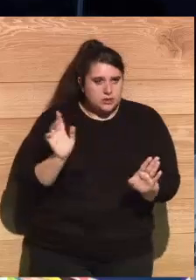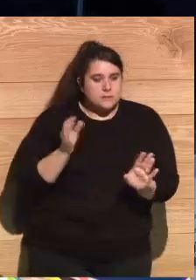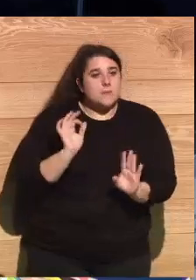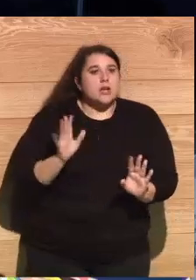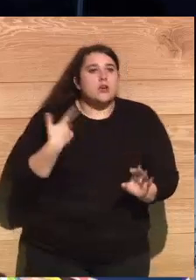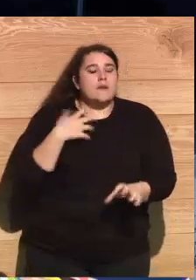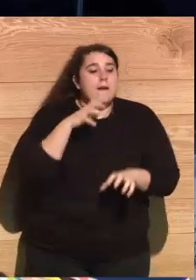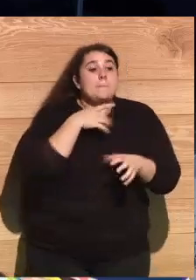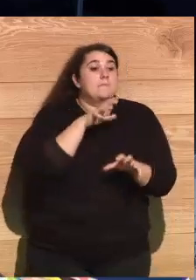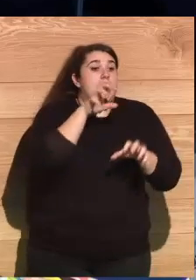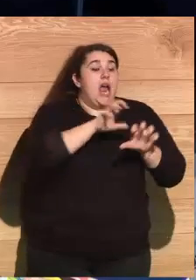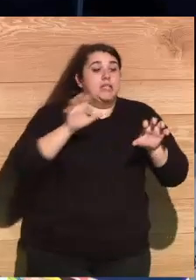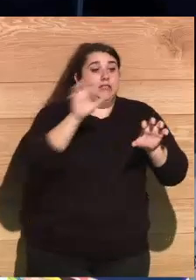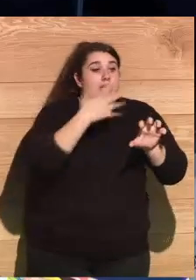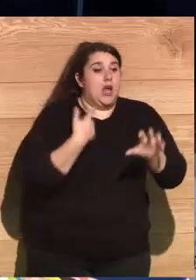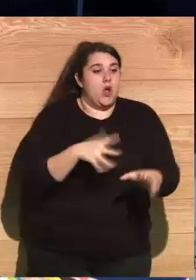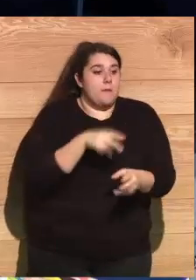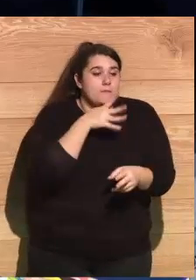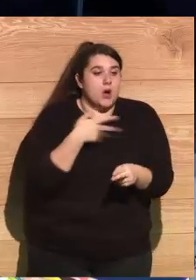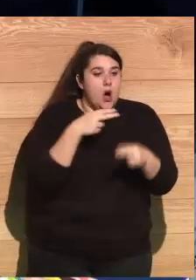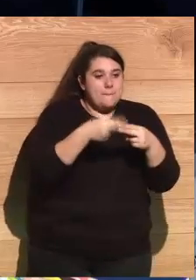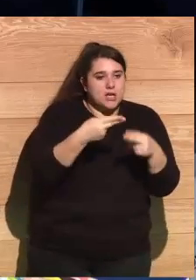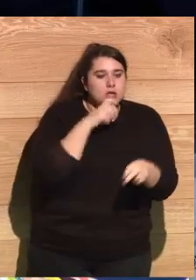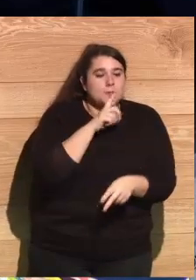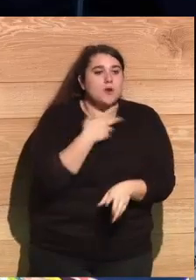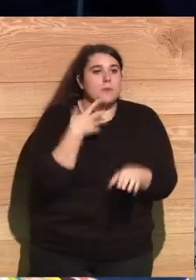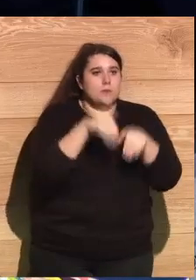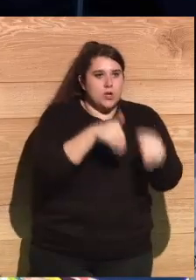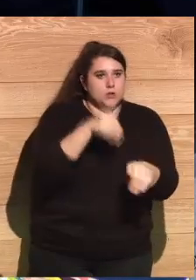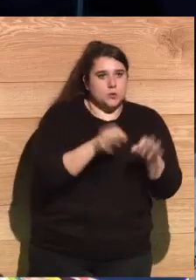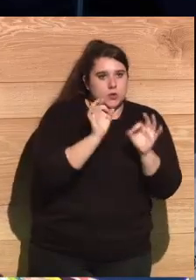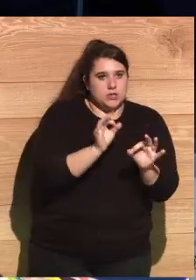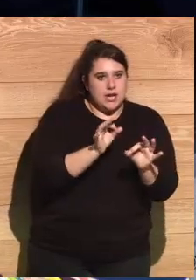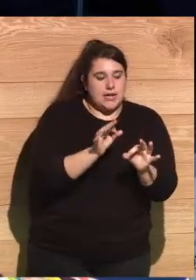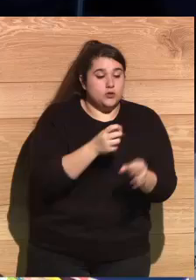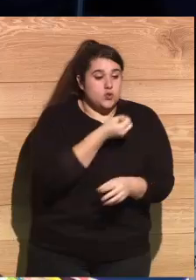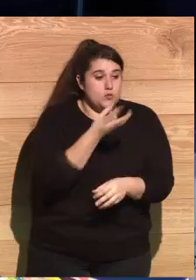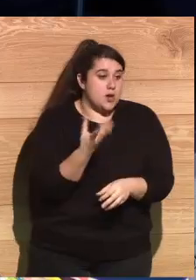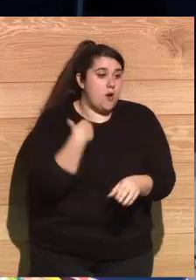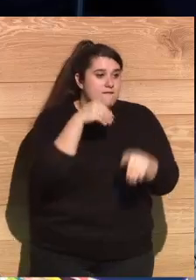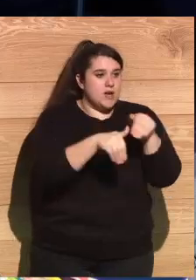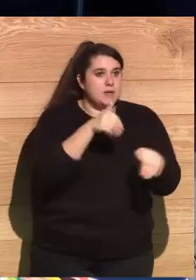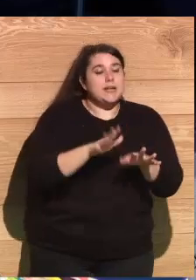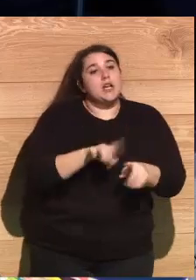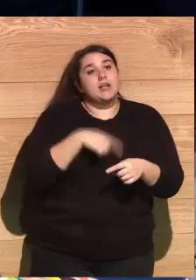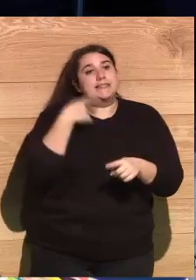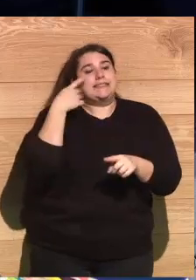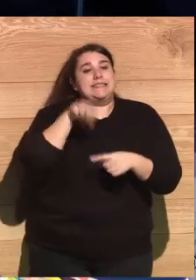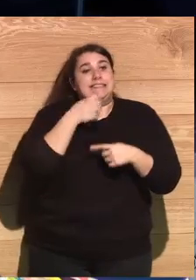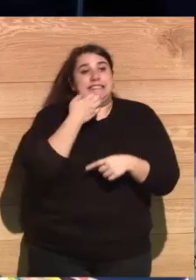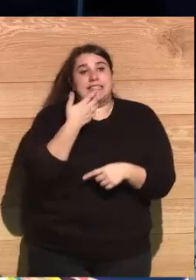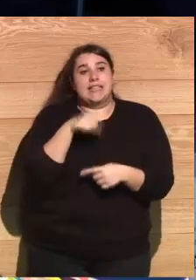por estados, no necesitan darse abrazos, luego sí va a tener el número de votantes, pero si eso no le sirve para construir